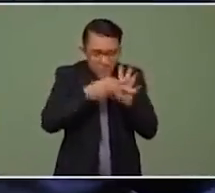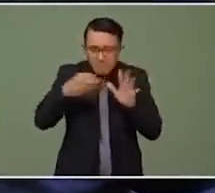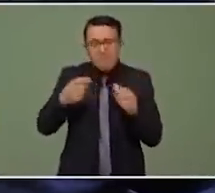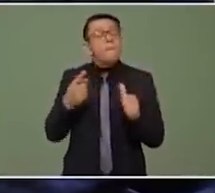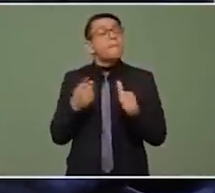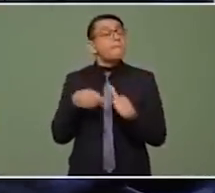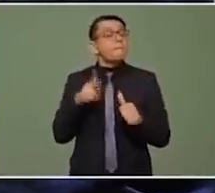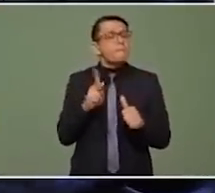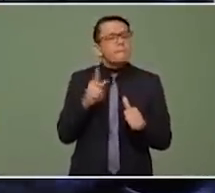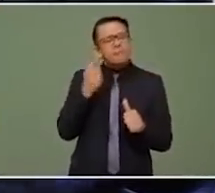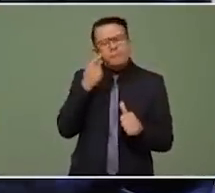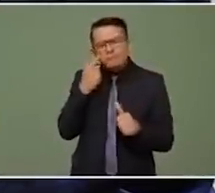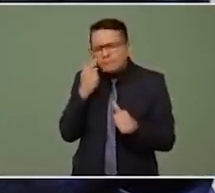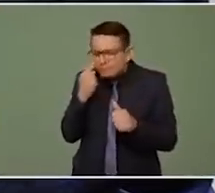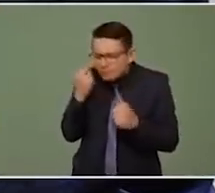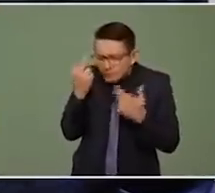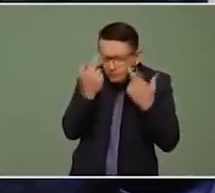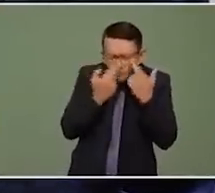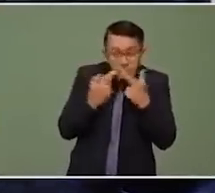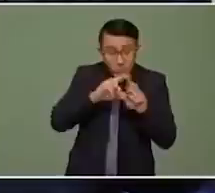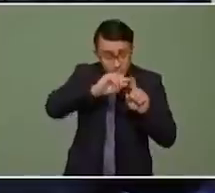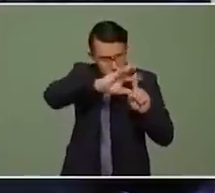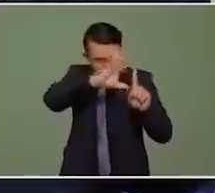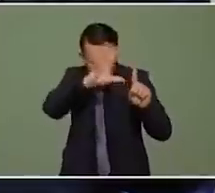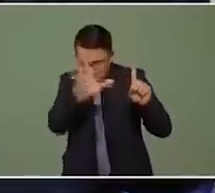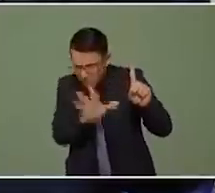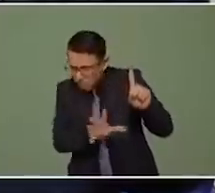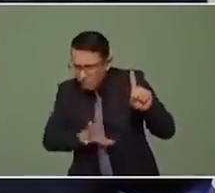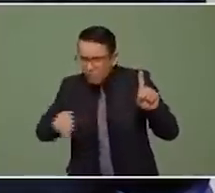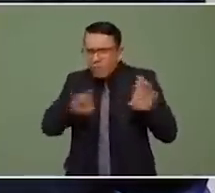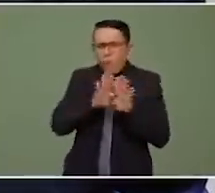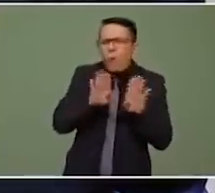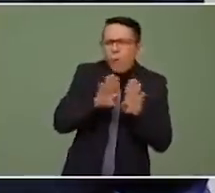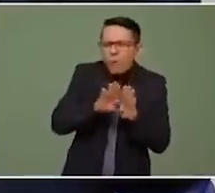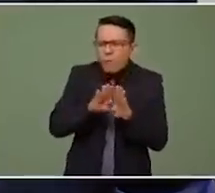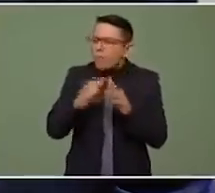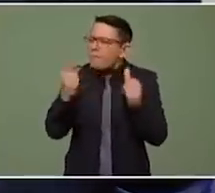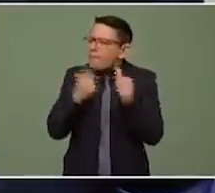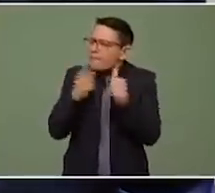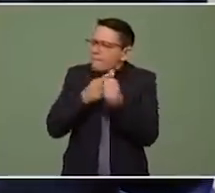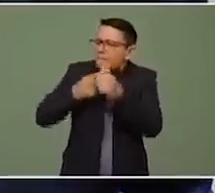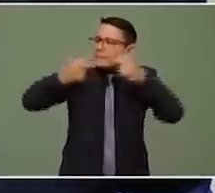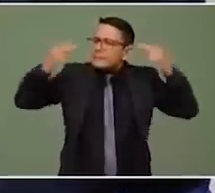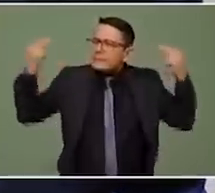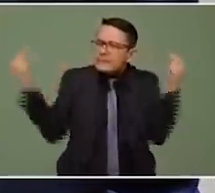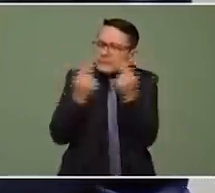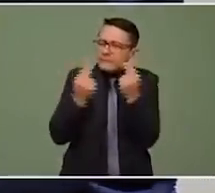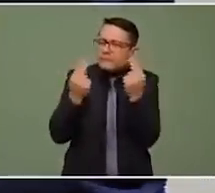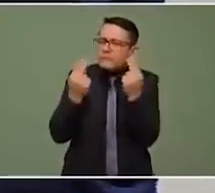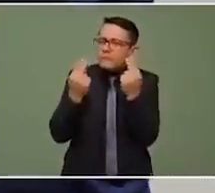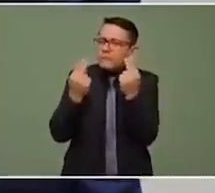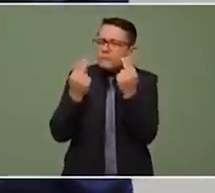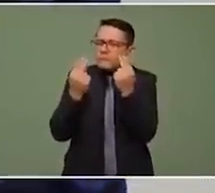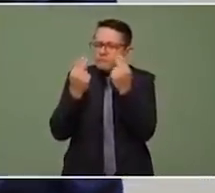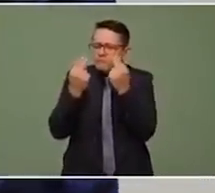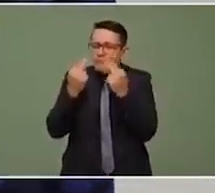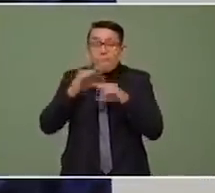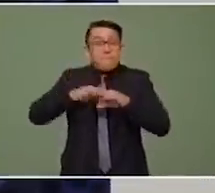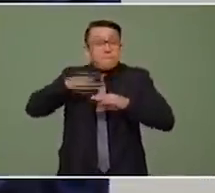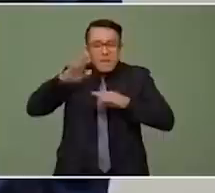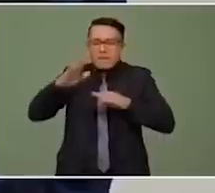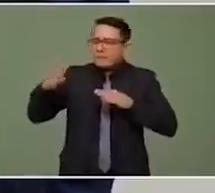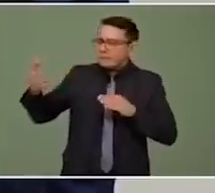que debemos aplicar en todo el país y para eso necesitamos más elementos